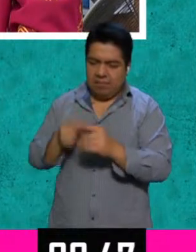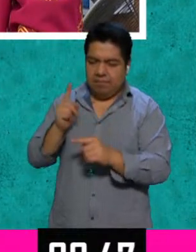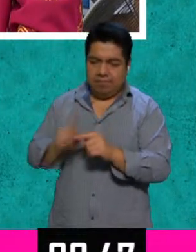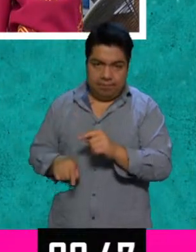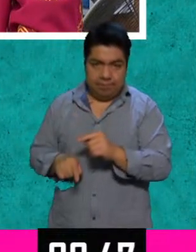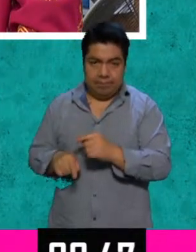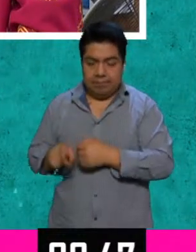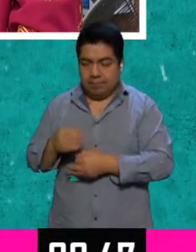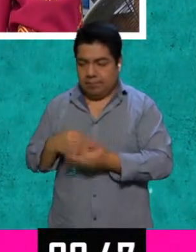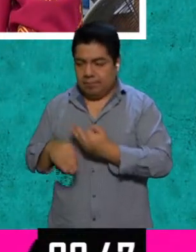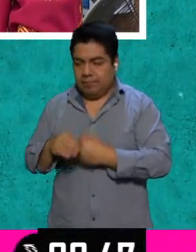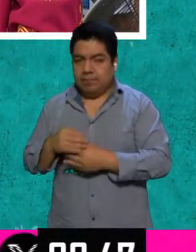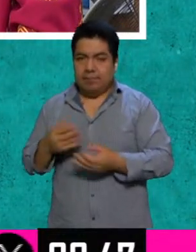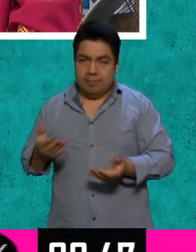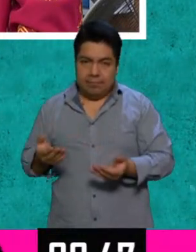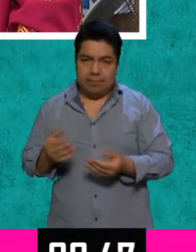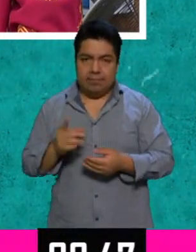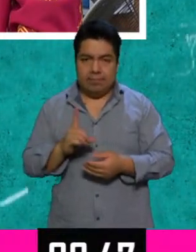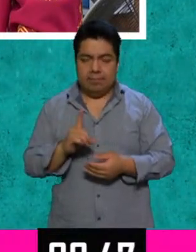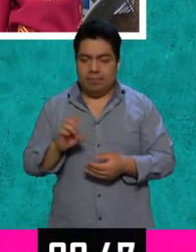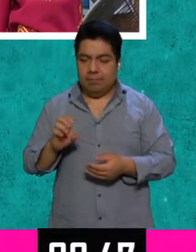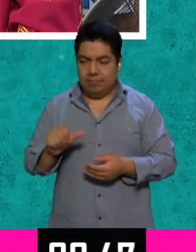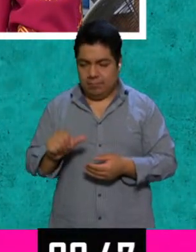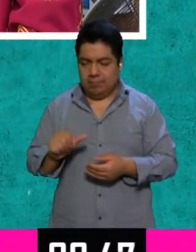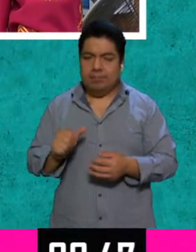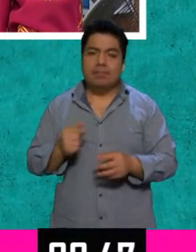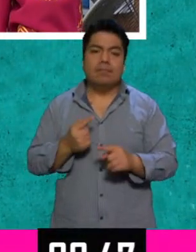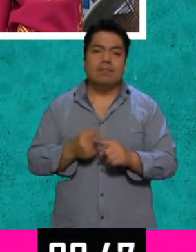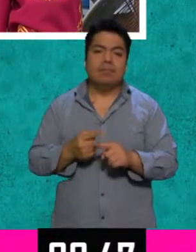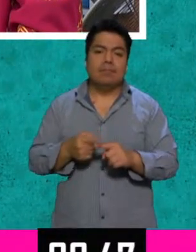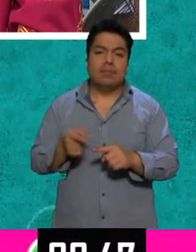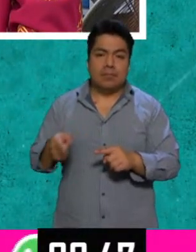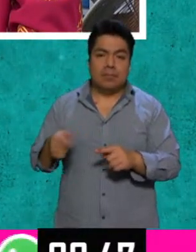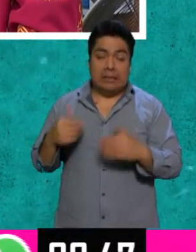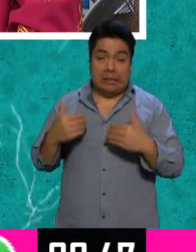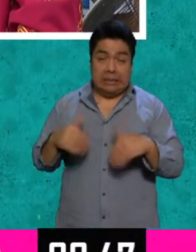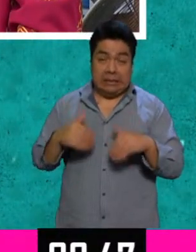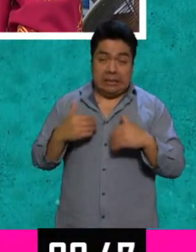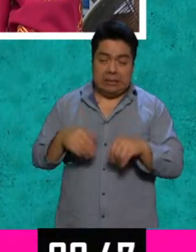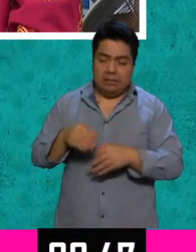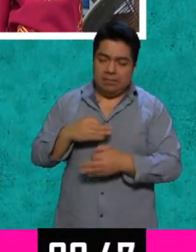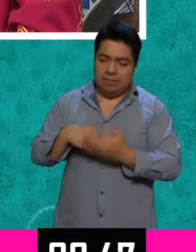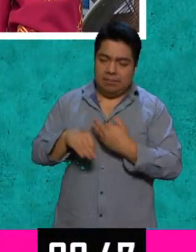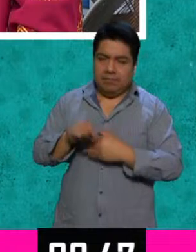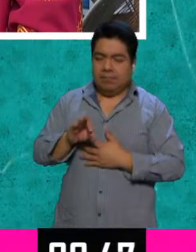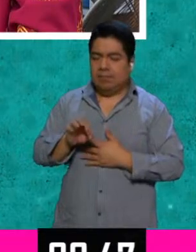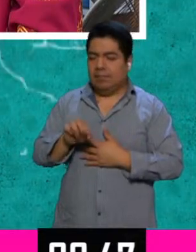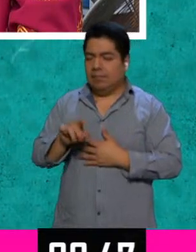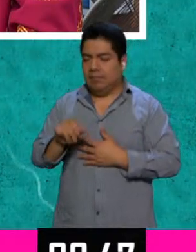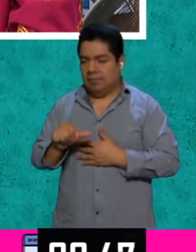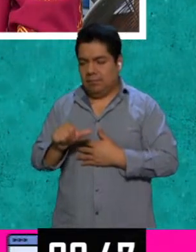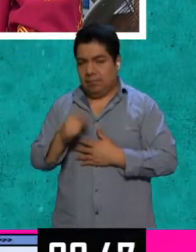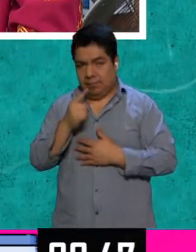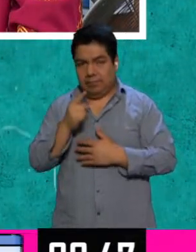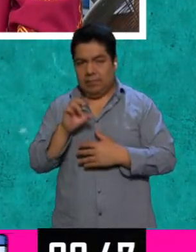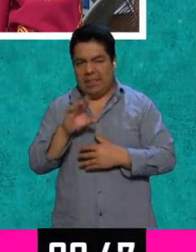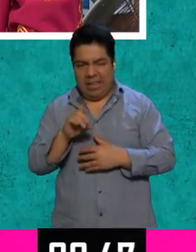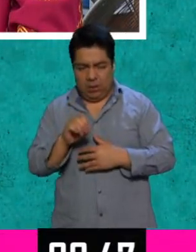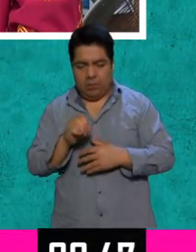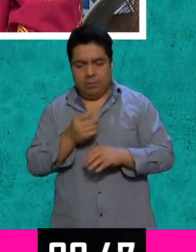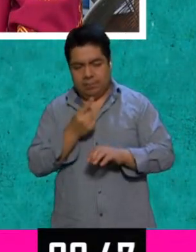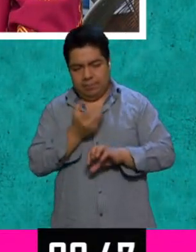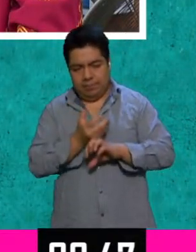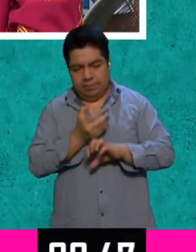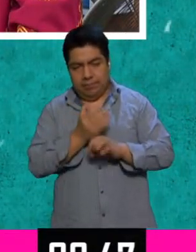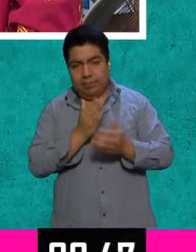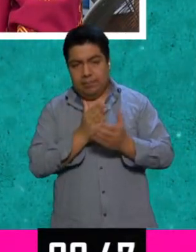de acuerdo a la versión de la DEA, pues los mayores introductores de fentanilo a Estados Unidos, ¿no?